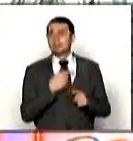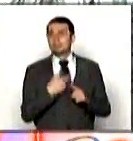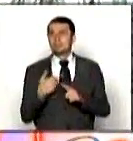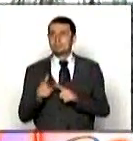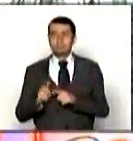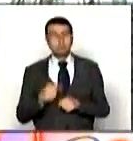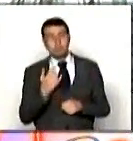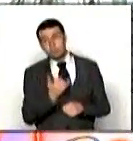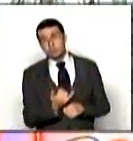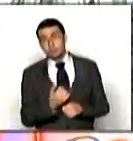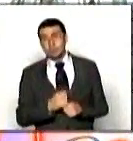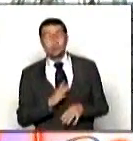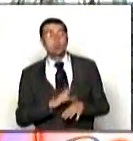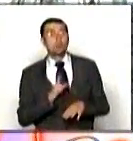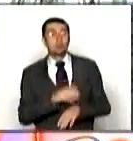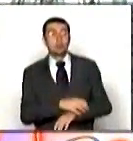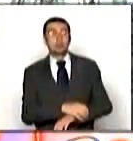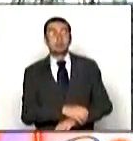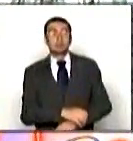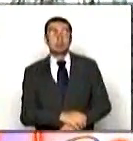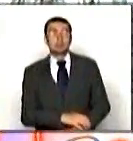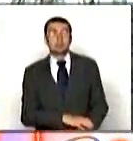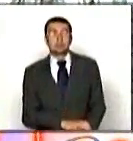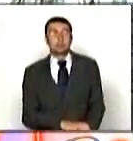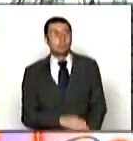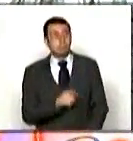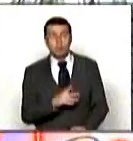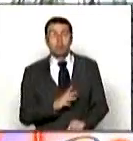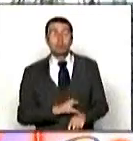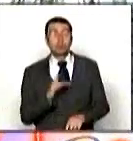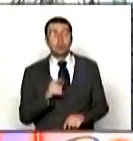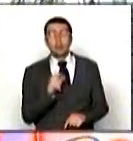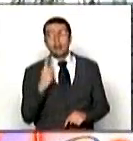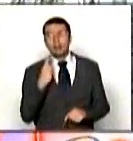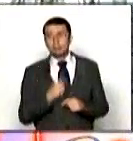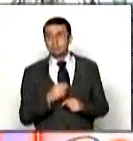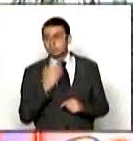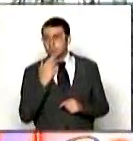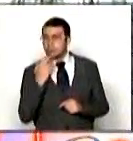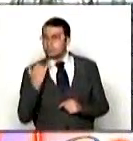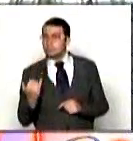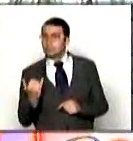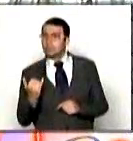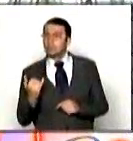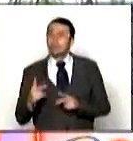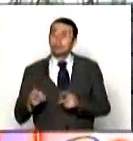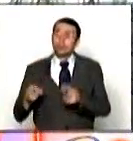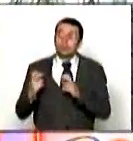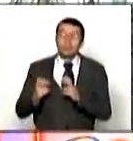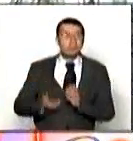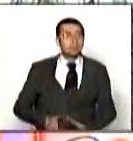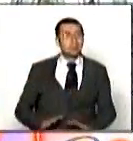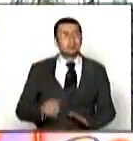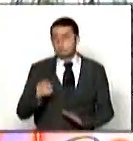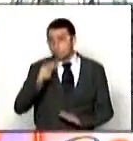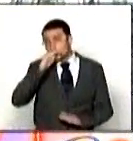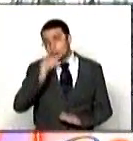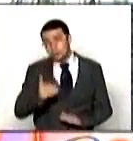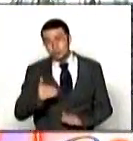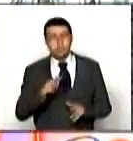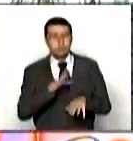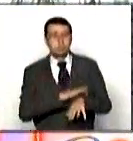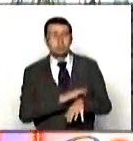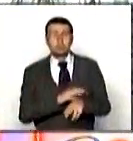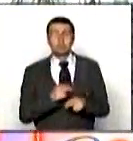Generalmente nos toca actualmente dar una flora intestinal que es artificial, y aquí nace una nueva faceta de la pediatría que se llama